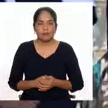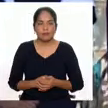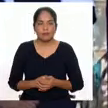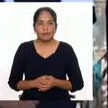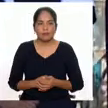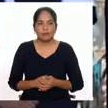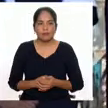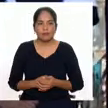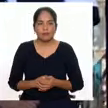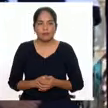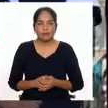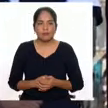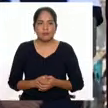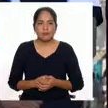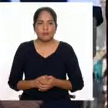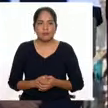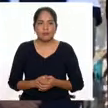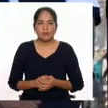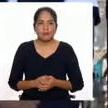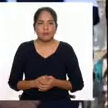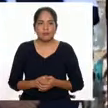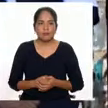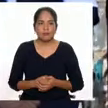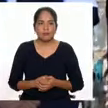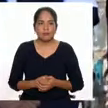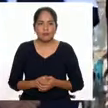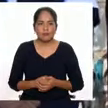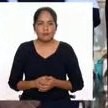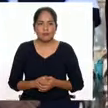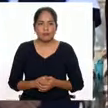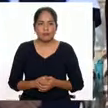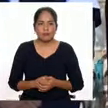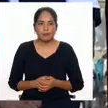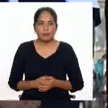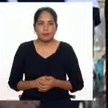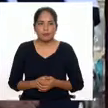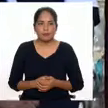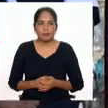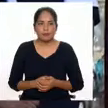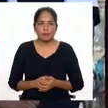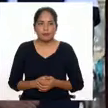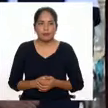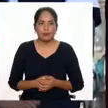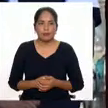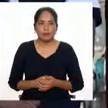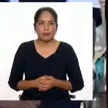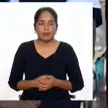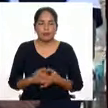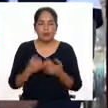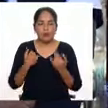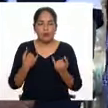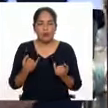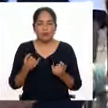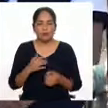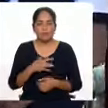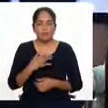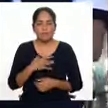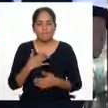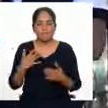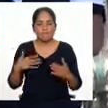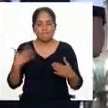hankunampag. Kunampunchau, los estamos entregando. Hoy estoy feliz, mi